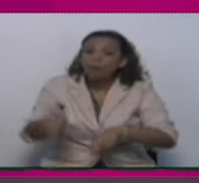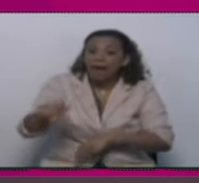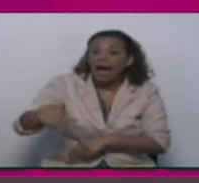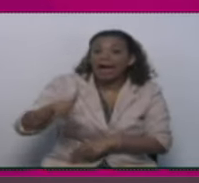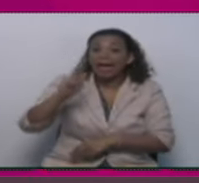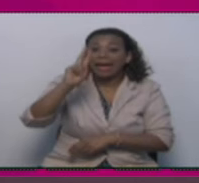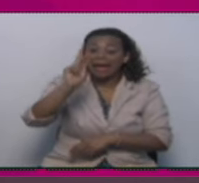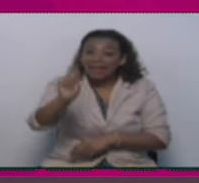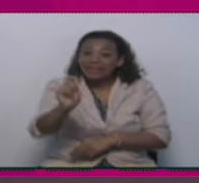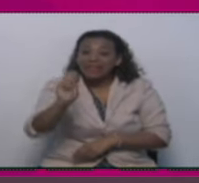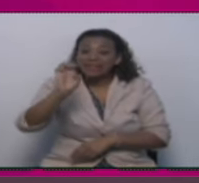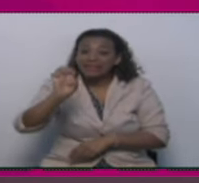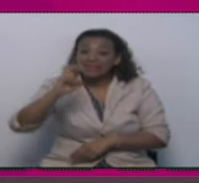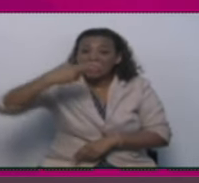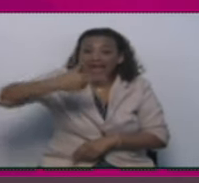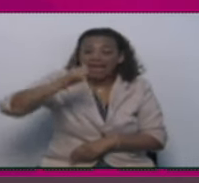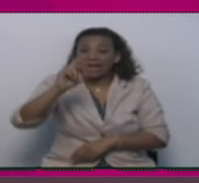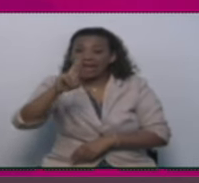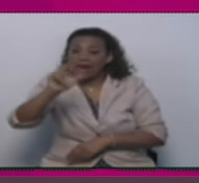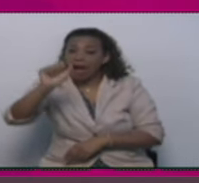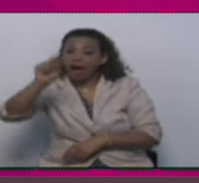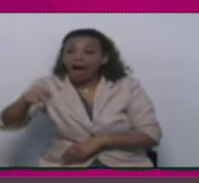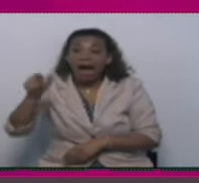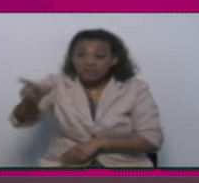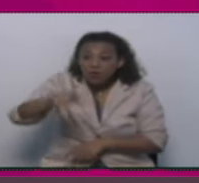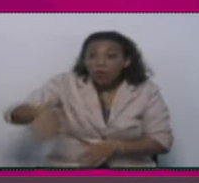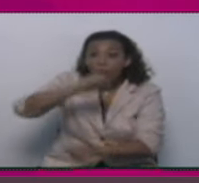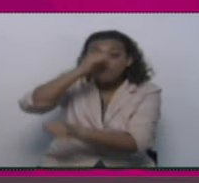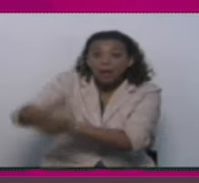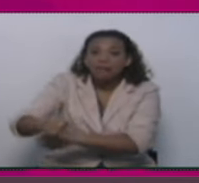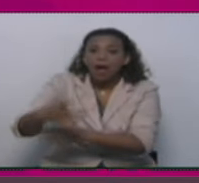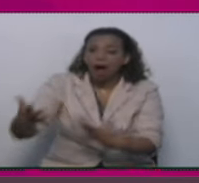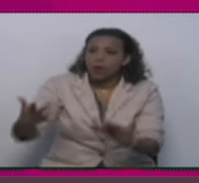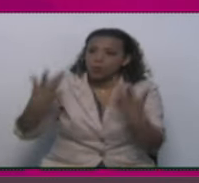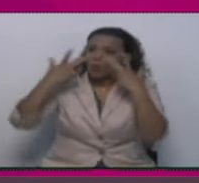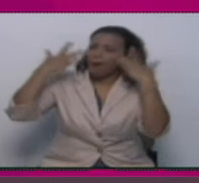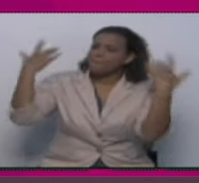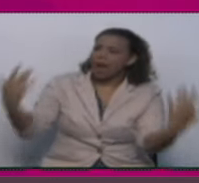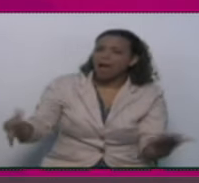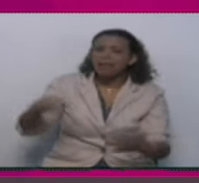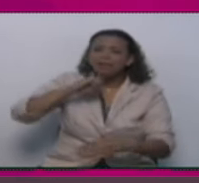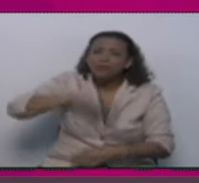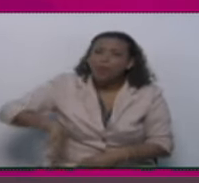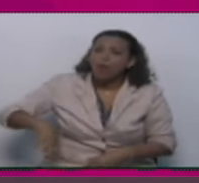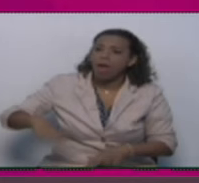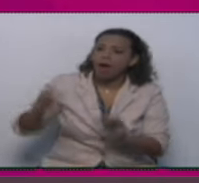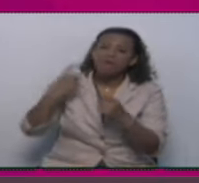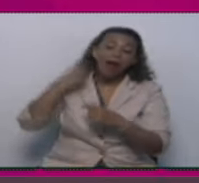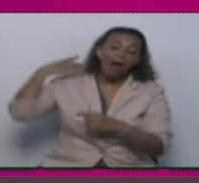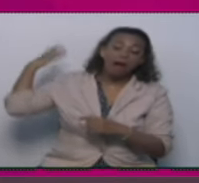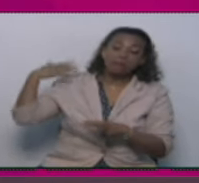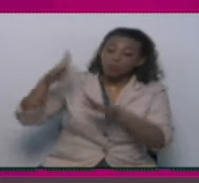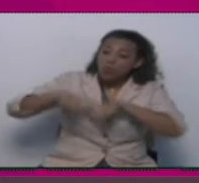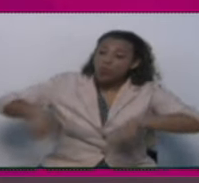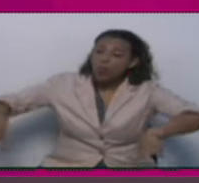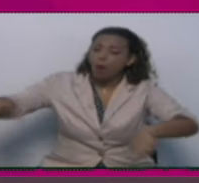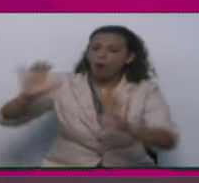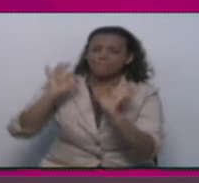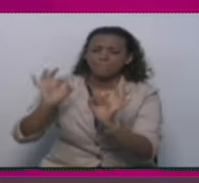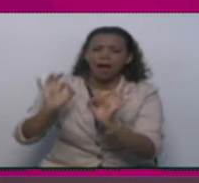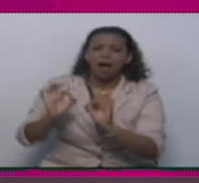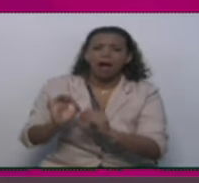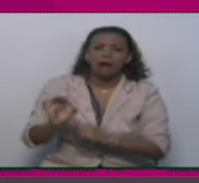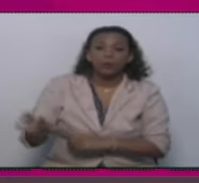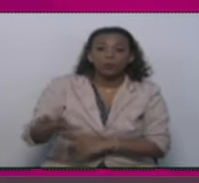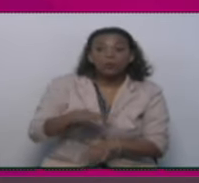la hermosa Teherán, nuestra querida Teherán, admirada en la historia, mitológica Teherán,